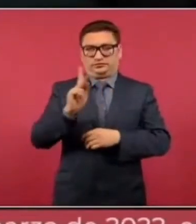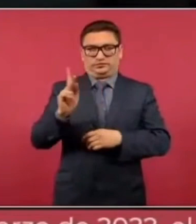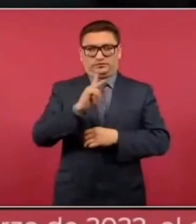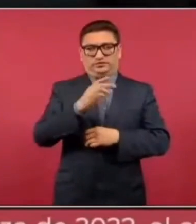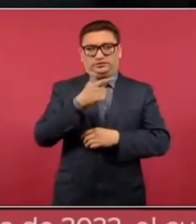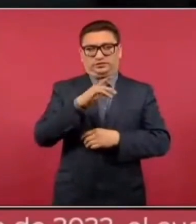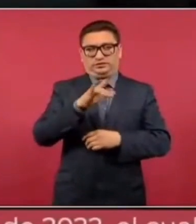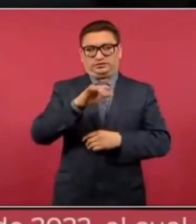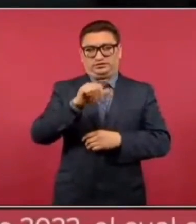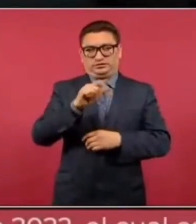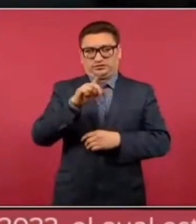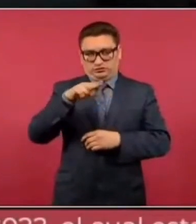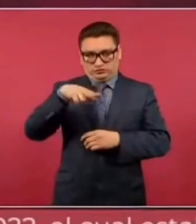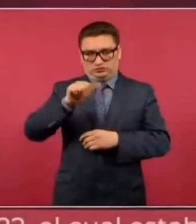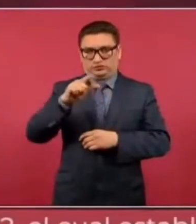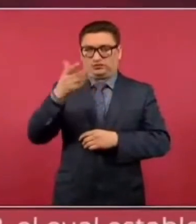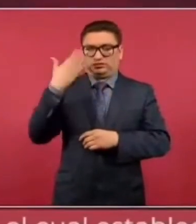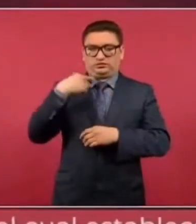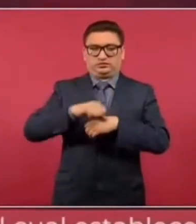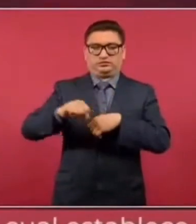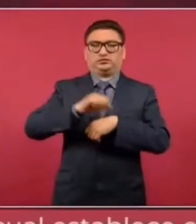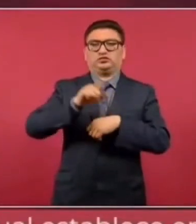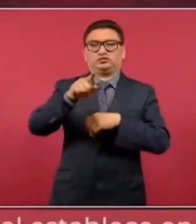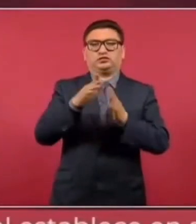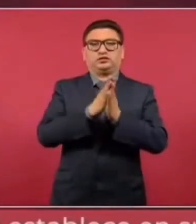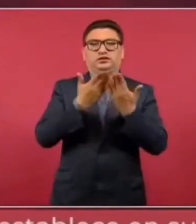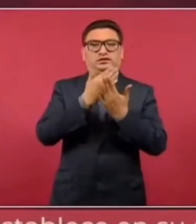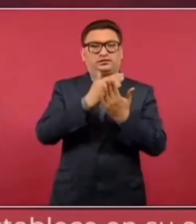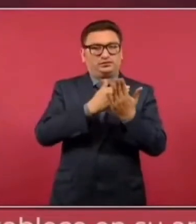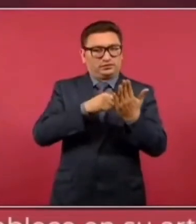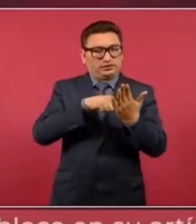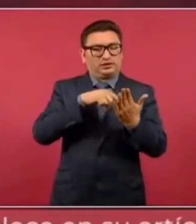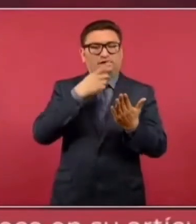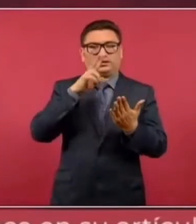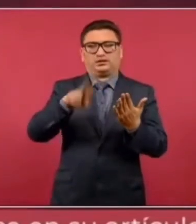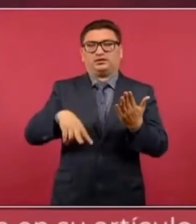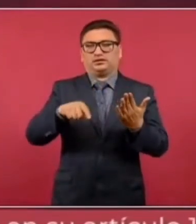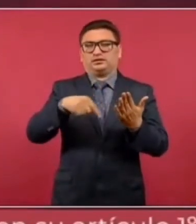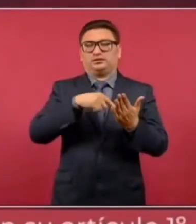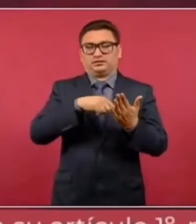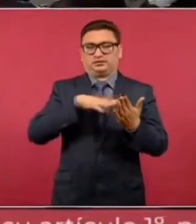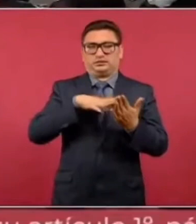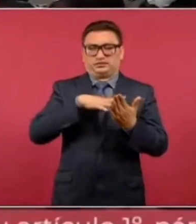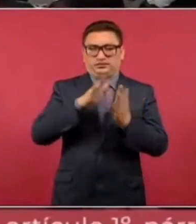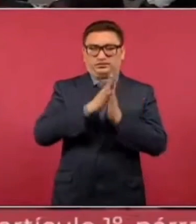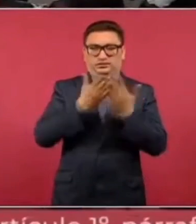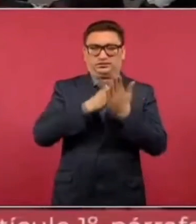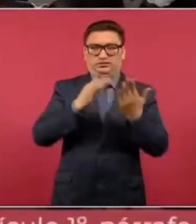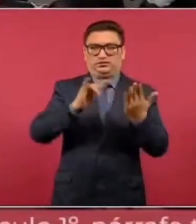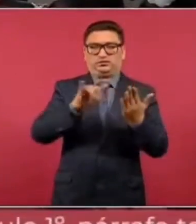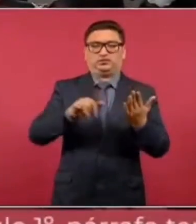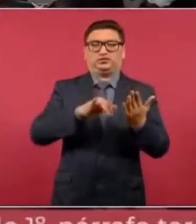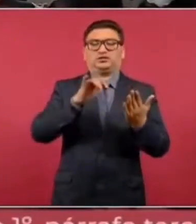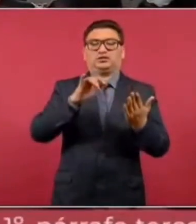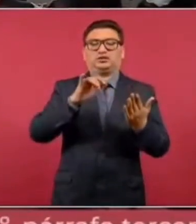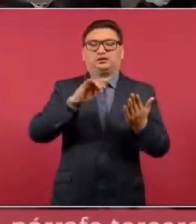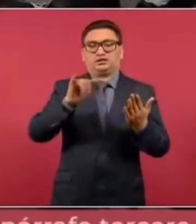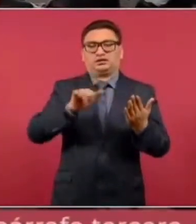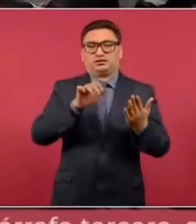caso de García Luna. Hace unas semanas usted hacía referencia a un libro que sí, en efecto, ya está, ya salió el libro de J. Jesús